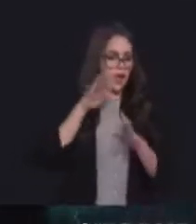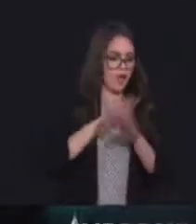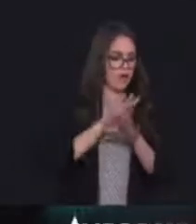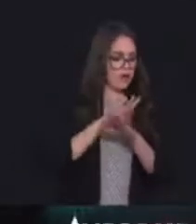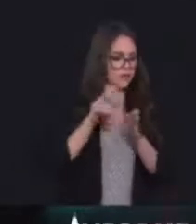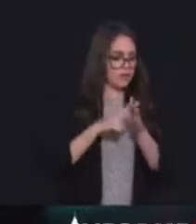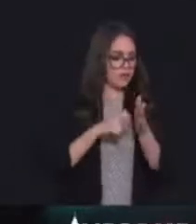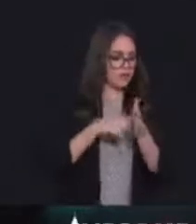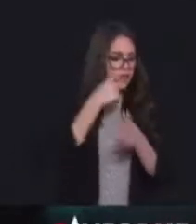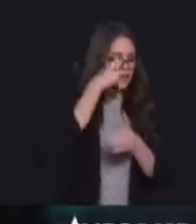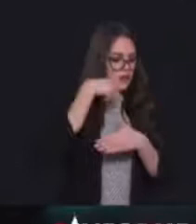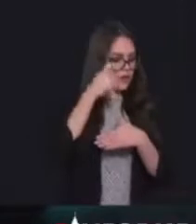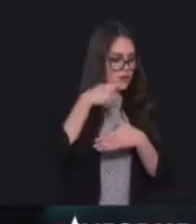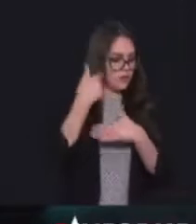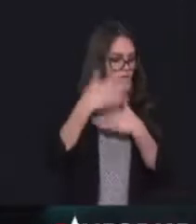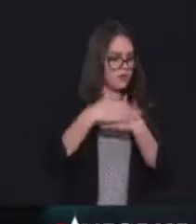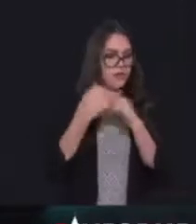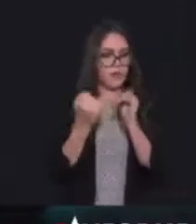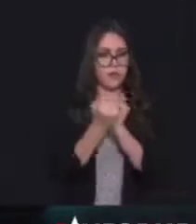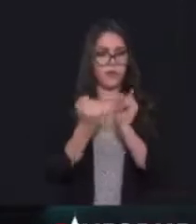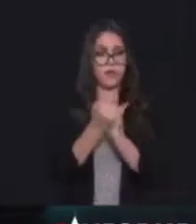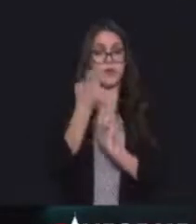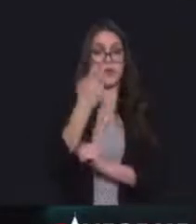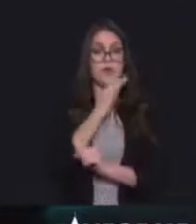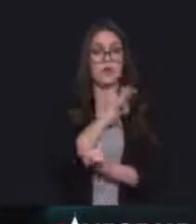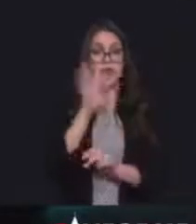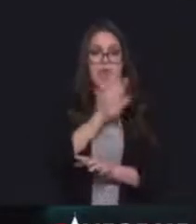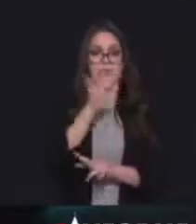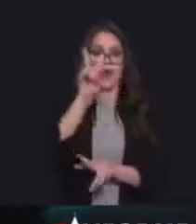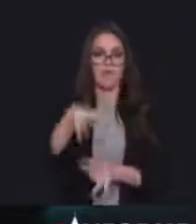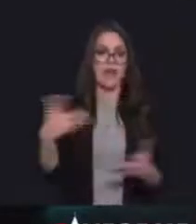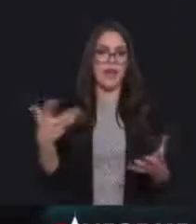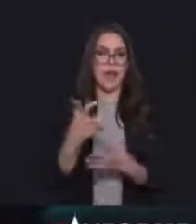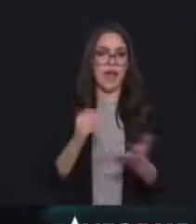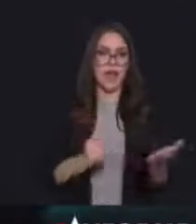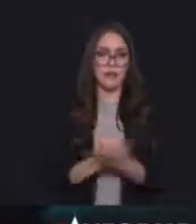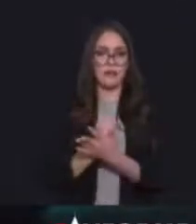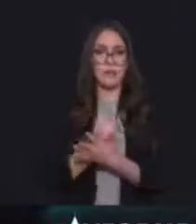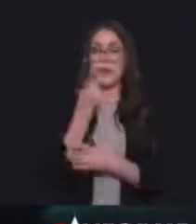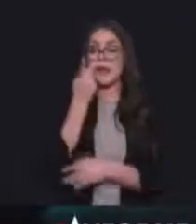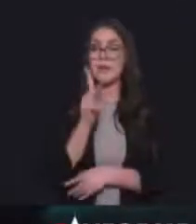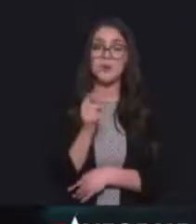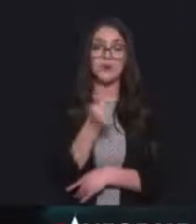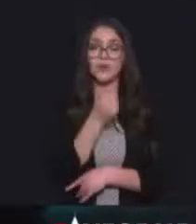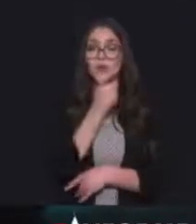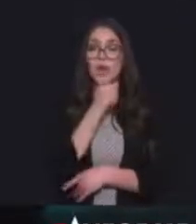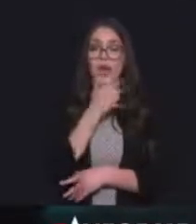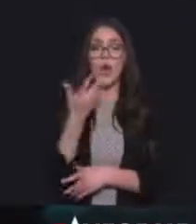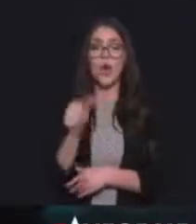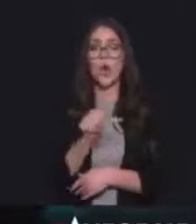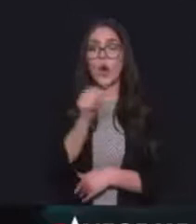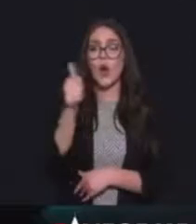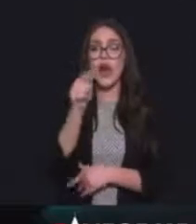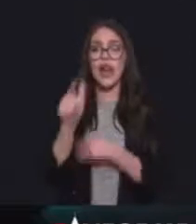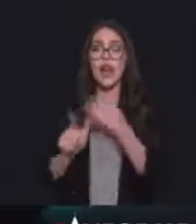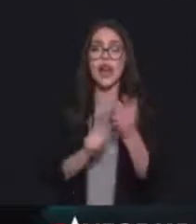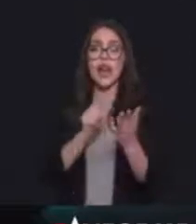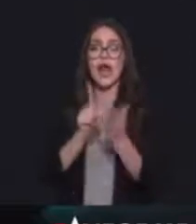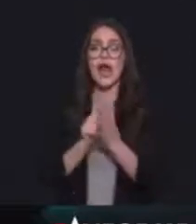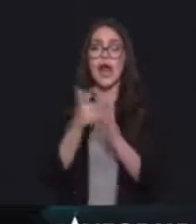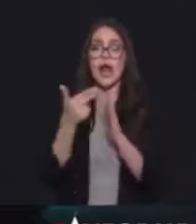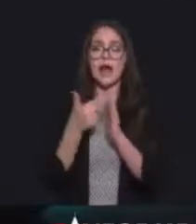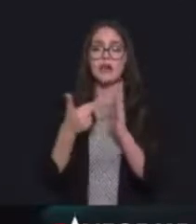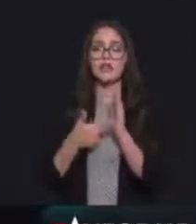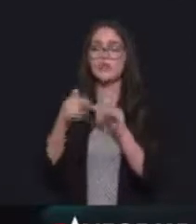y la revocación de mandato pudieran ser una realidad, pero no habíamos hecho la ley reglamentaria de